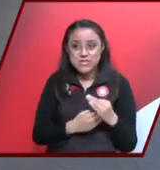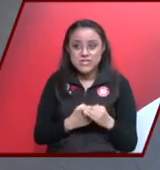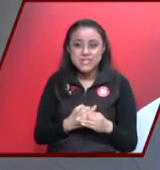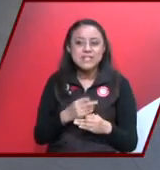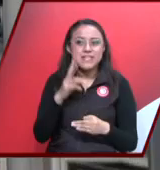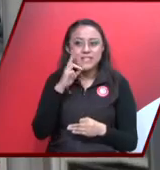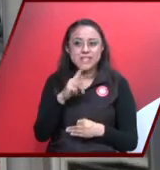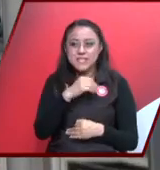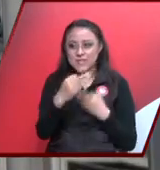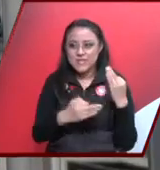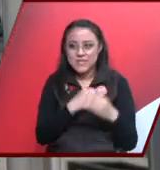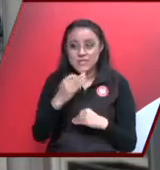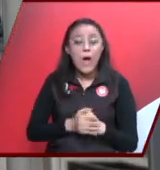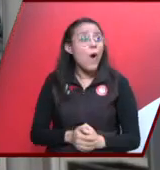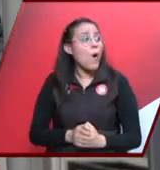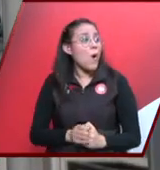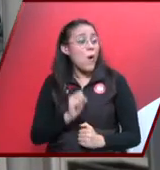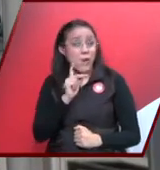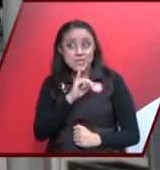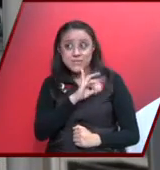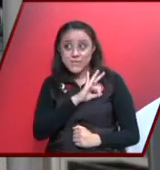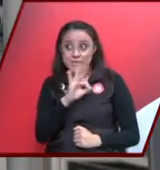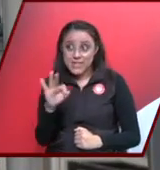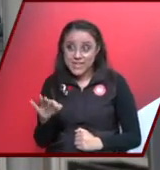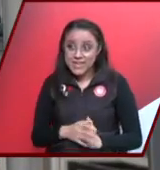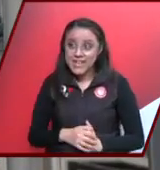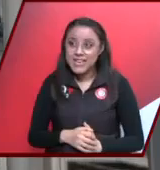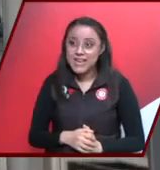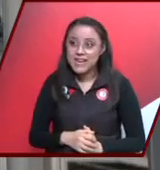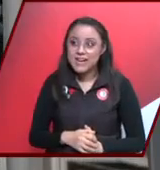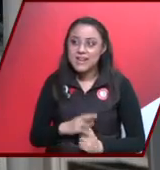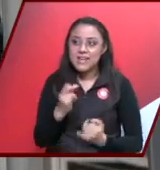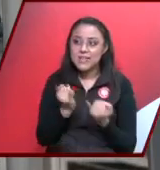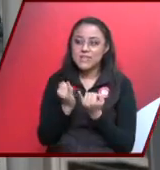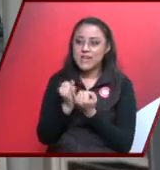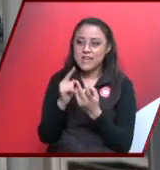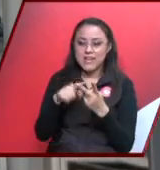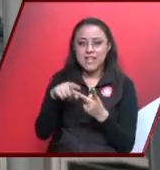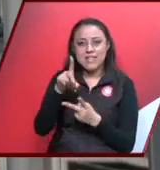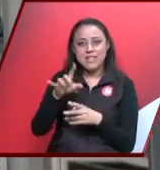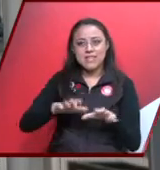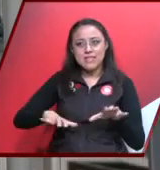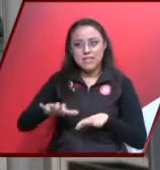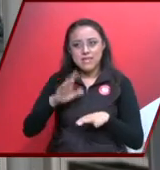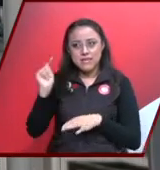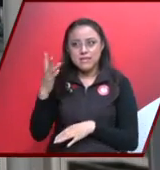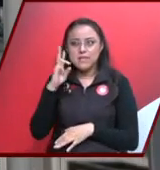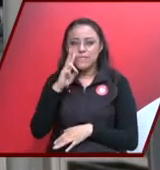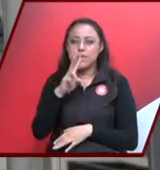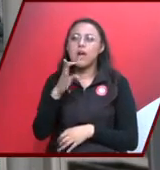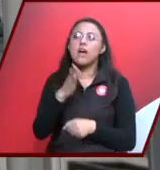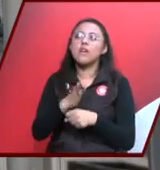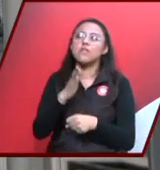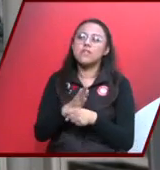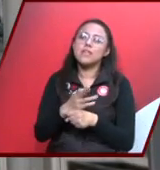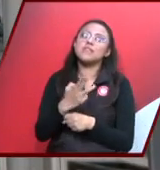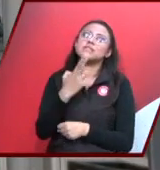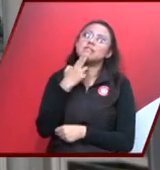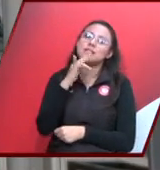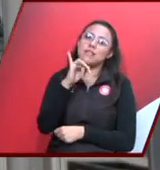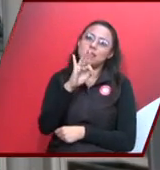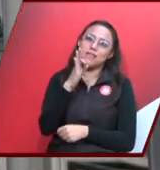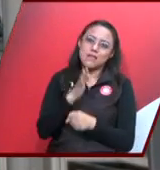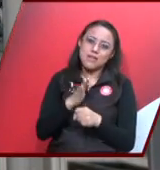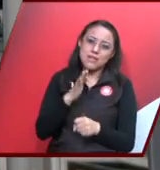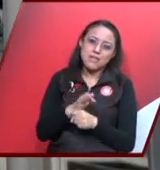este. Así sí pudo. Oye, pues el digital también lo hace igual, ¿eh? Ah, mire ya. Mire, véalo. Ya,